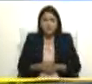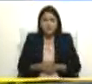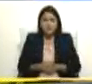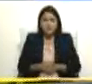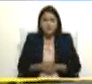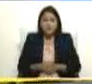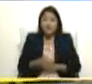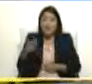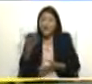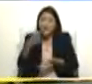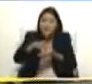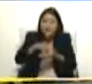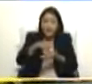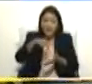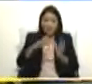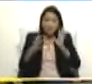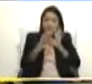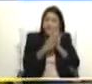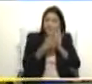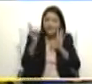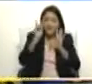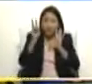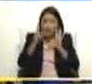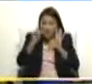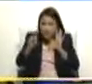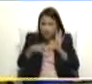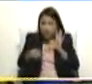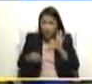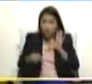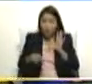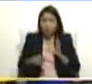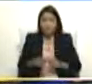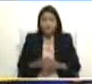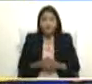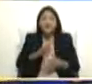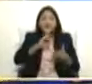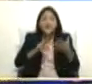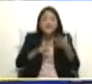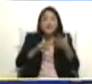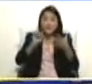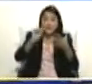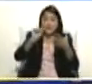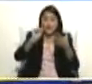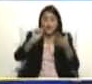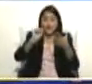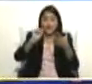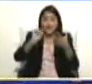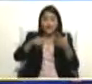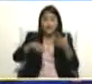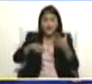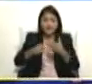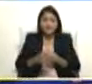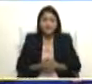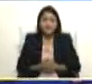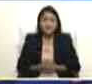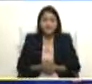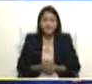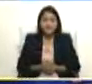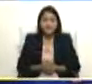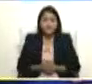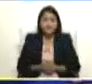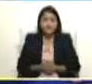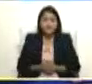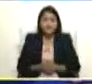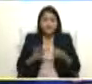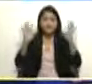dicho Estado en el mapa del territorio venezolano? Contundentemente, sí.